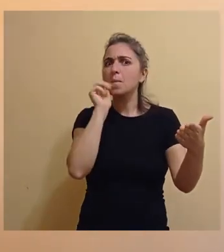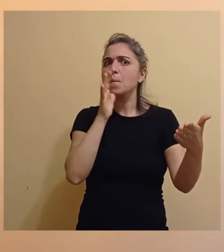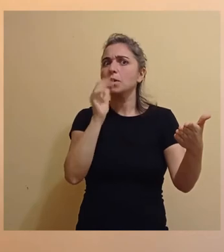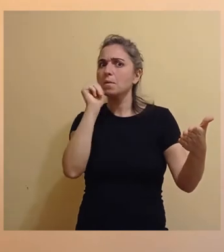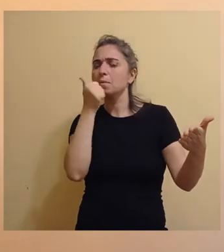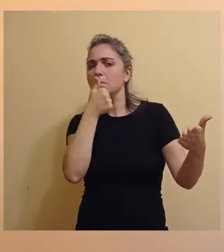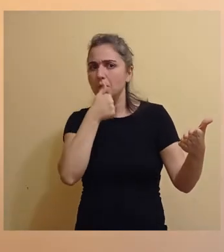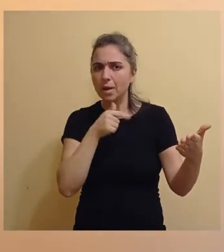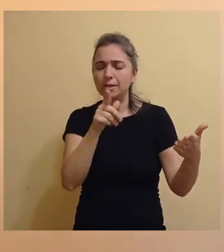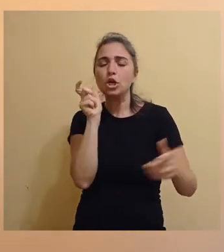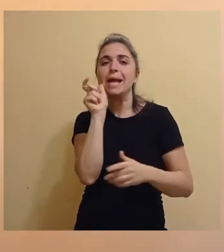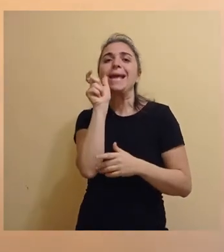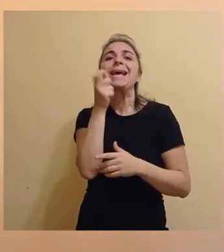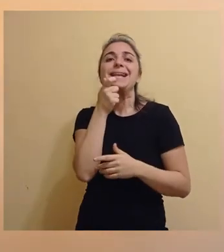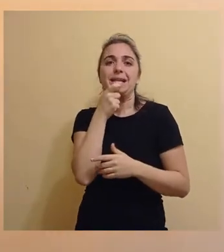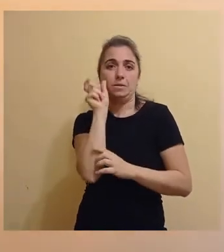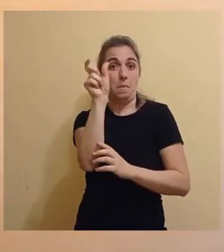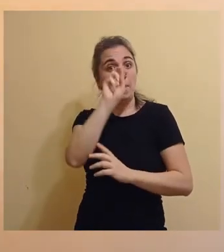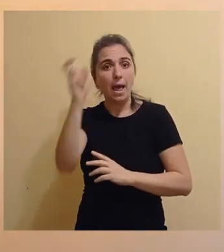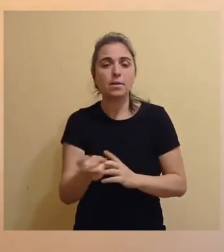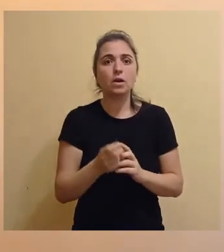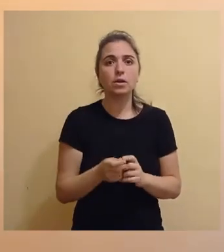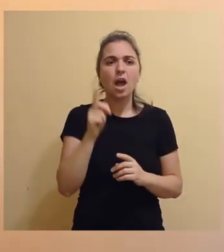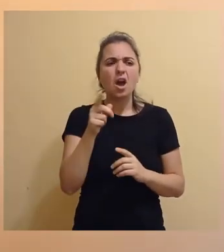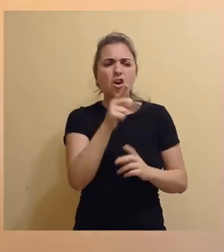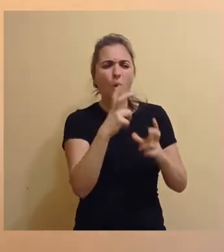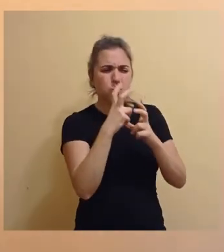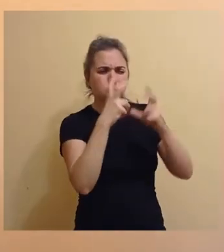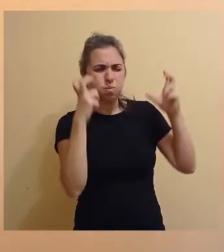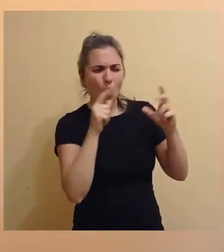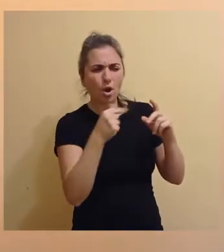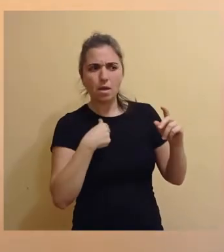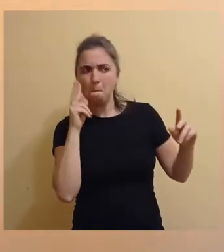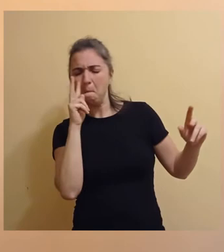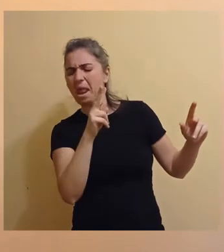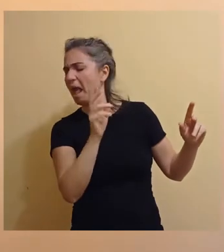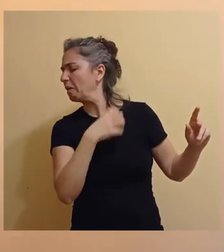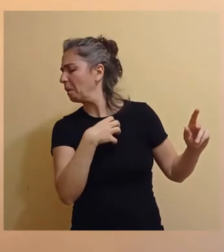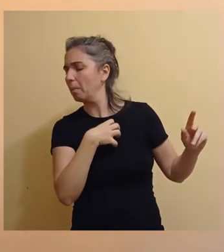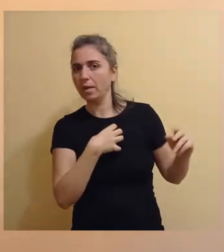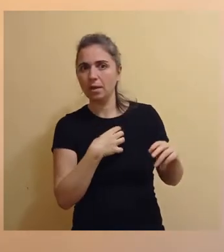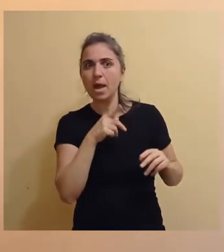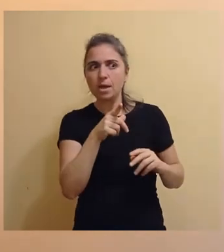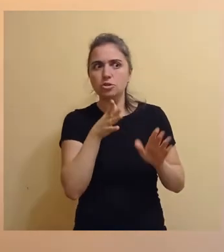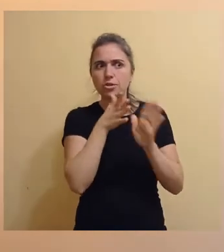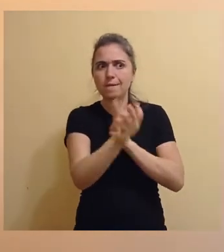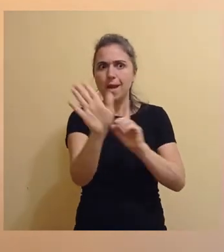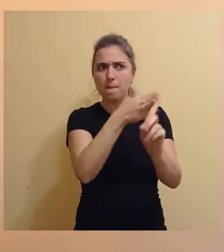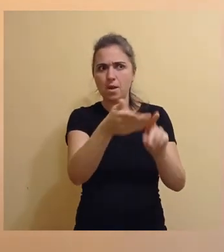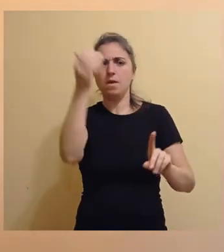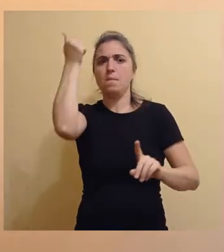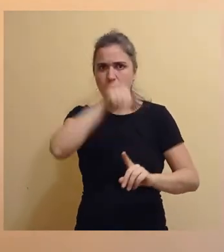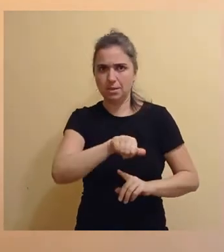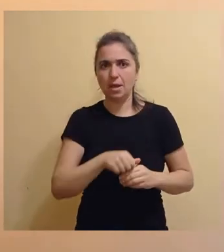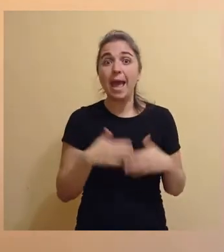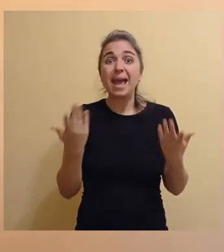quién ha escrito y te ha dicho lo que se llama fat shaming, también en inglés, ¿no? Pues es que qué gorda eres, ni se te puede mirar,